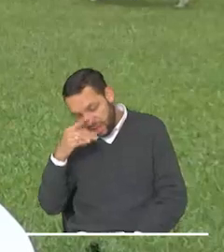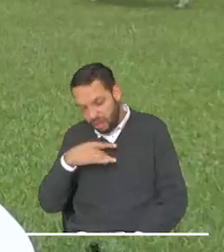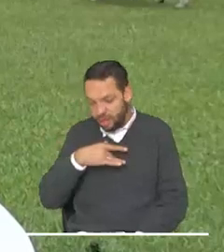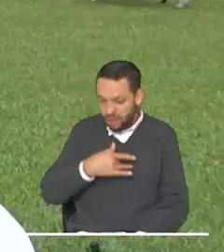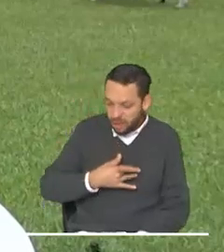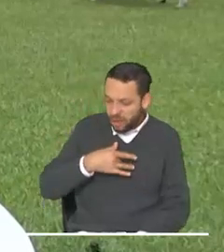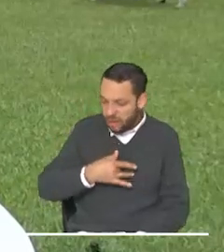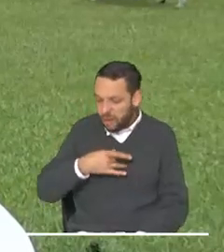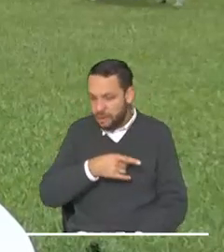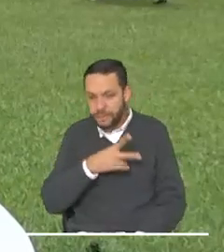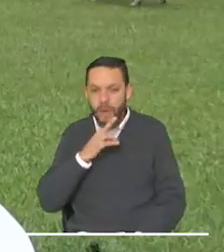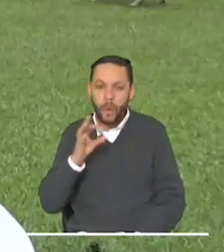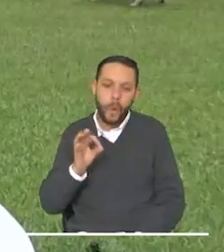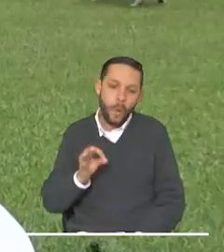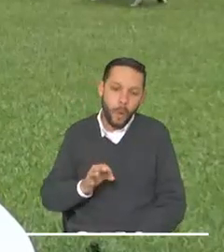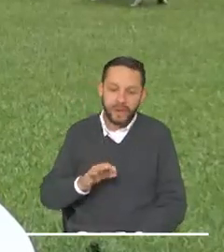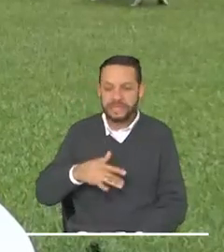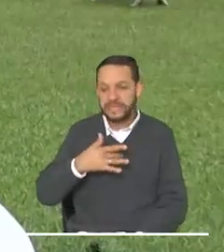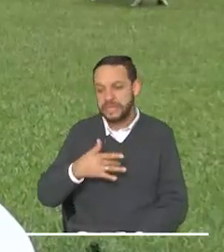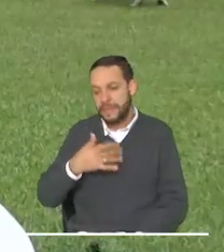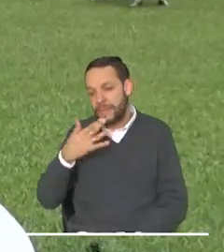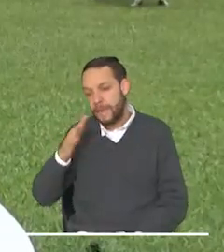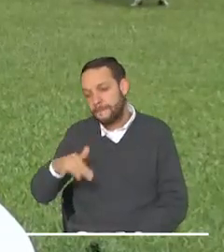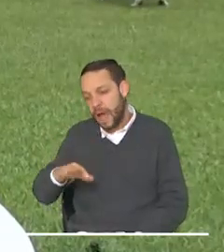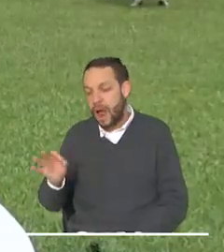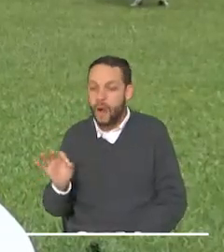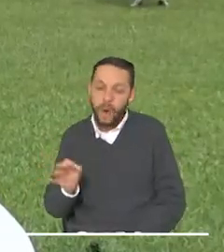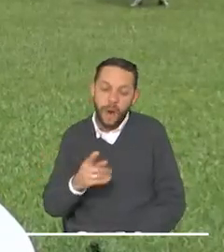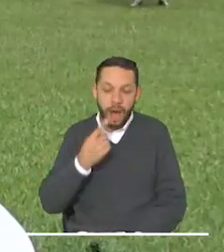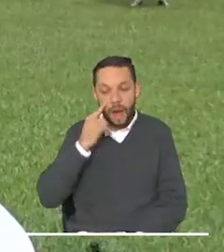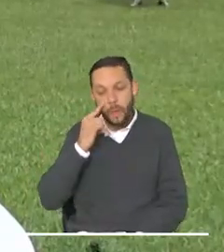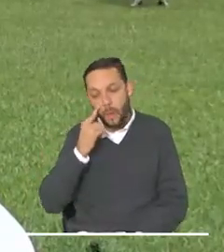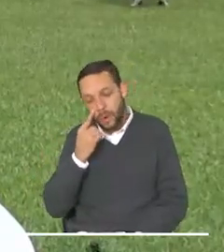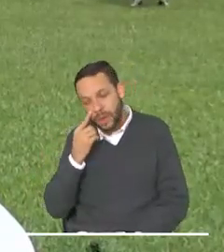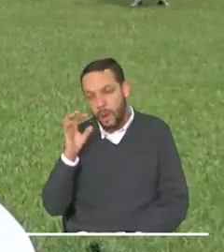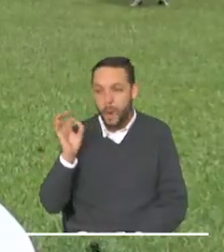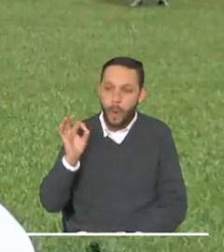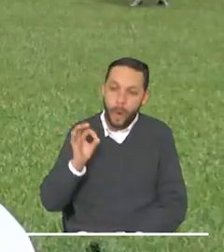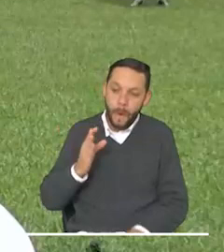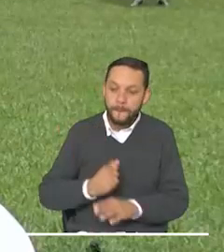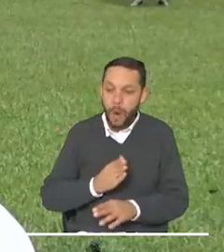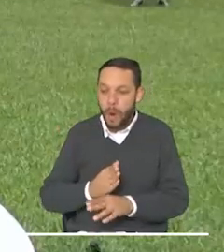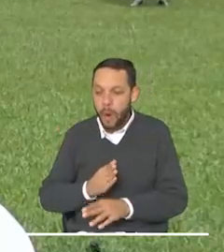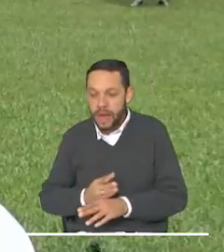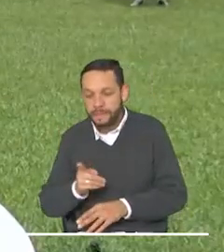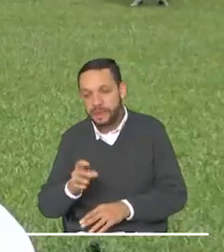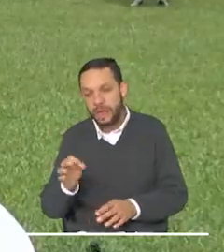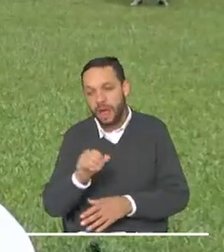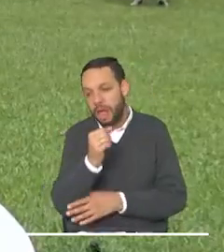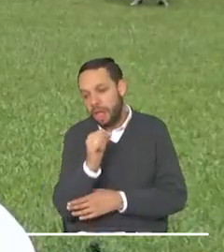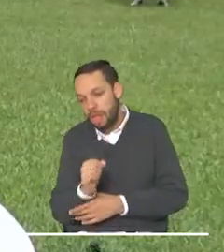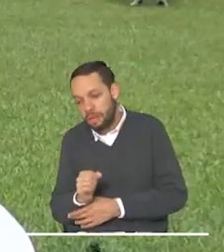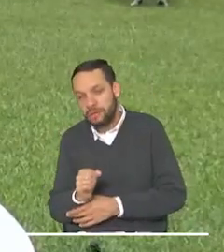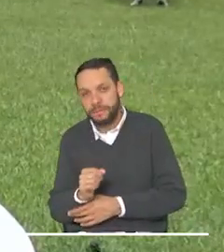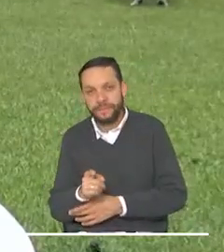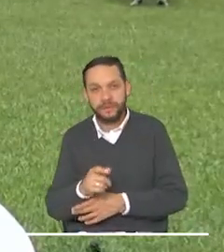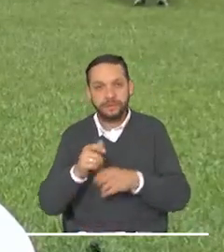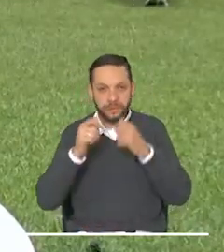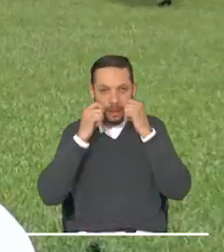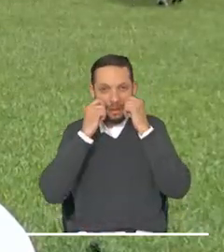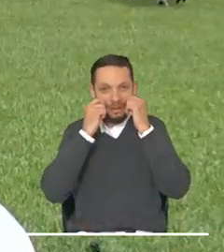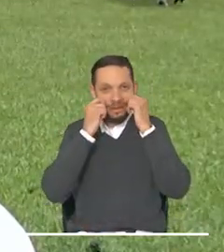no es un asunto solamente de un sentimiento que esto es un asunto que Integra el cuerpo